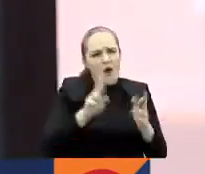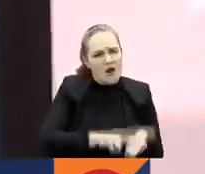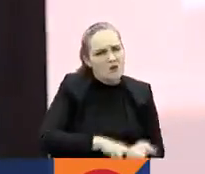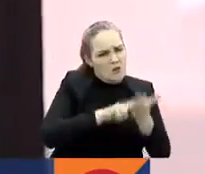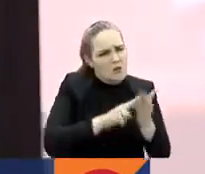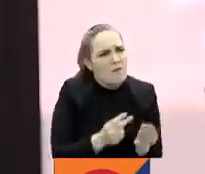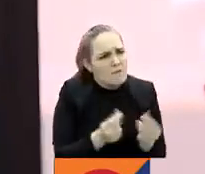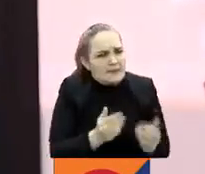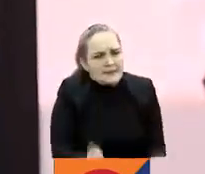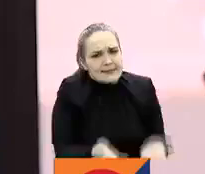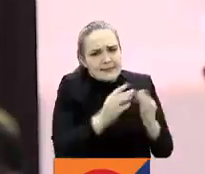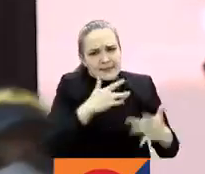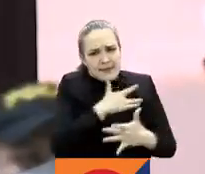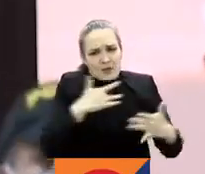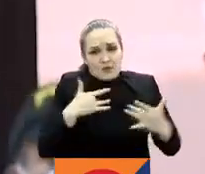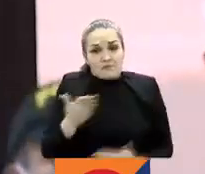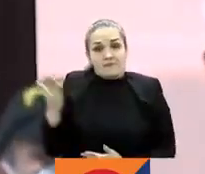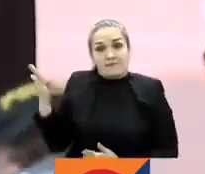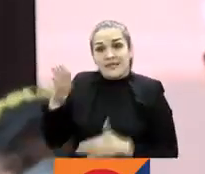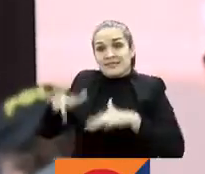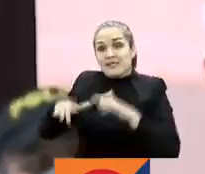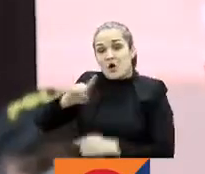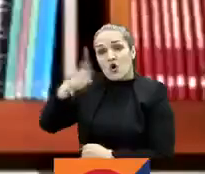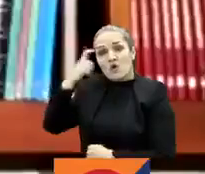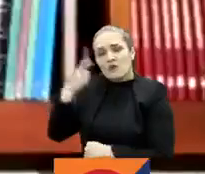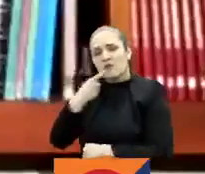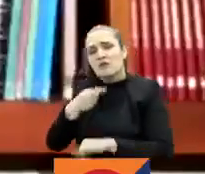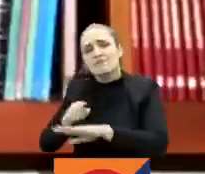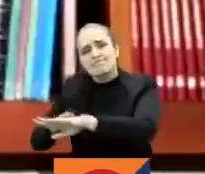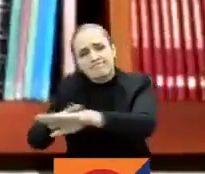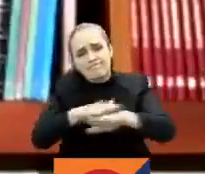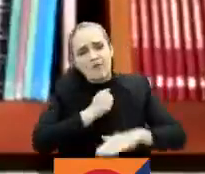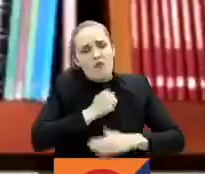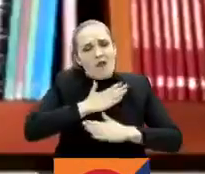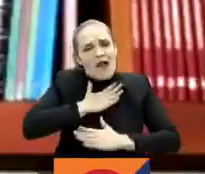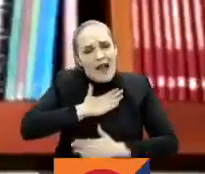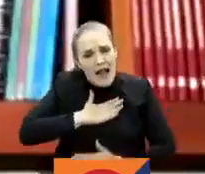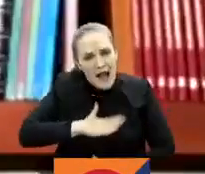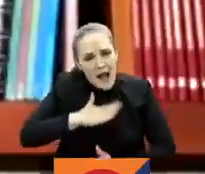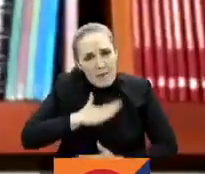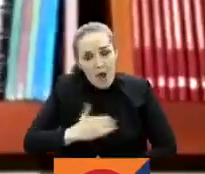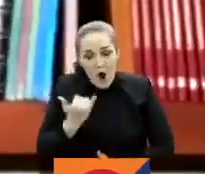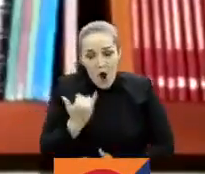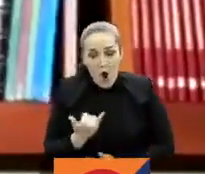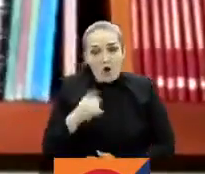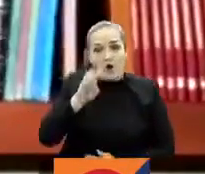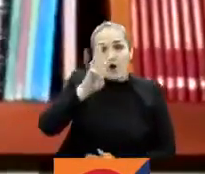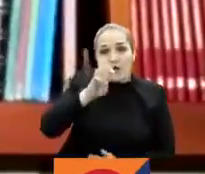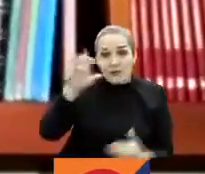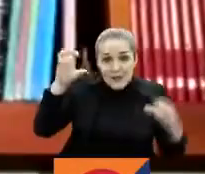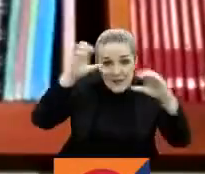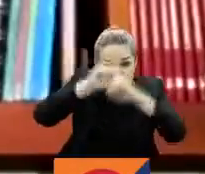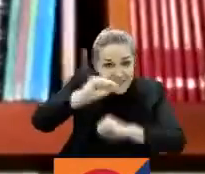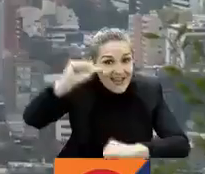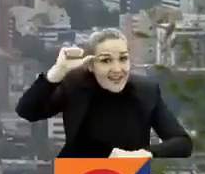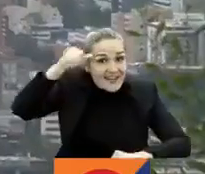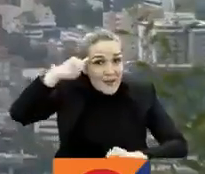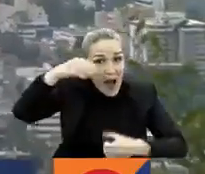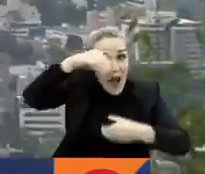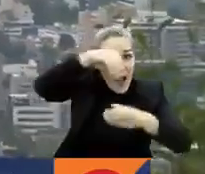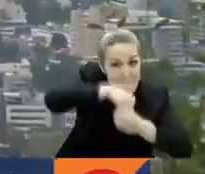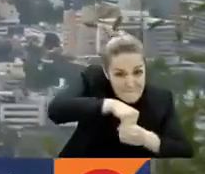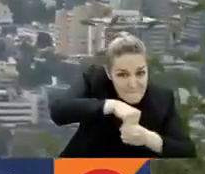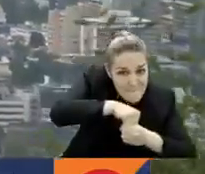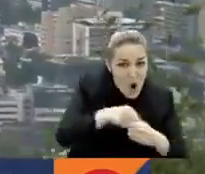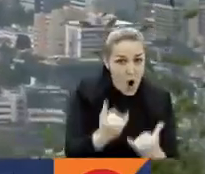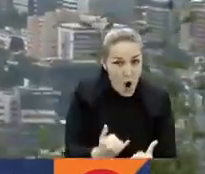de Gobierno de Bogotá, Luis Ernesto Gómez, hizo un llamado a la calma y reiteró que a partir de hoy, a las 8 de la noche, comienza en la ciudad una